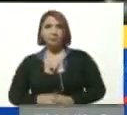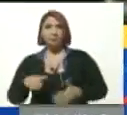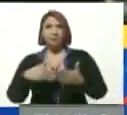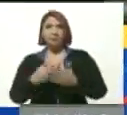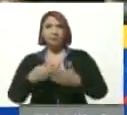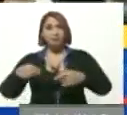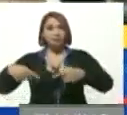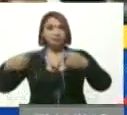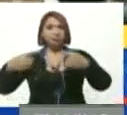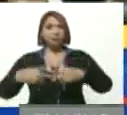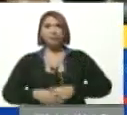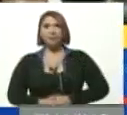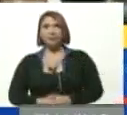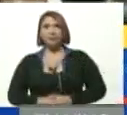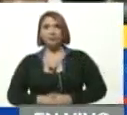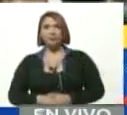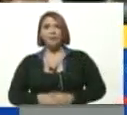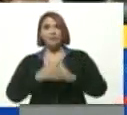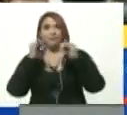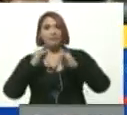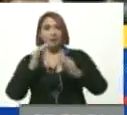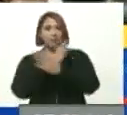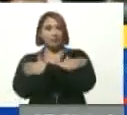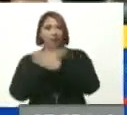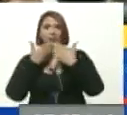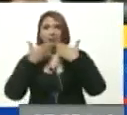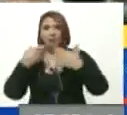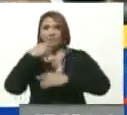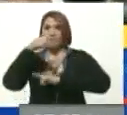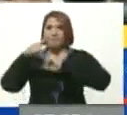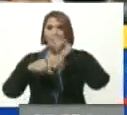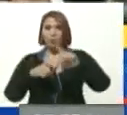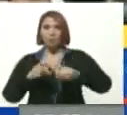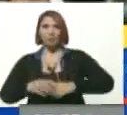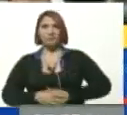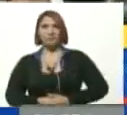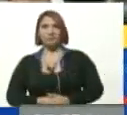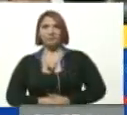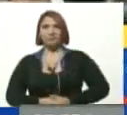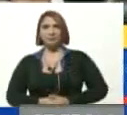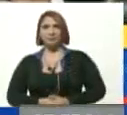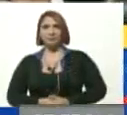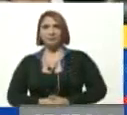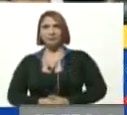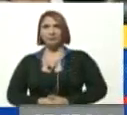próxima. Felicidades. Gracias por tu pregunta. Gracias.